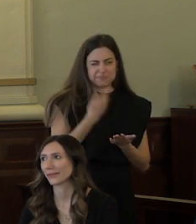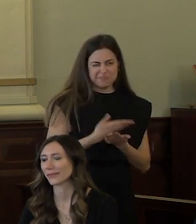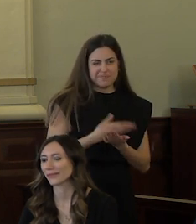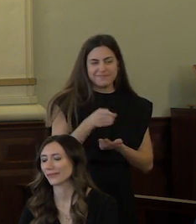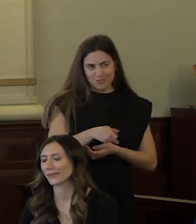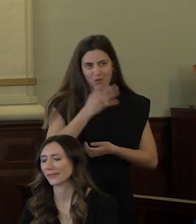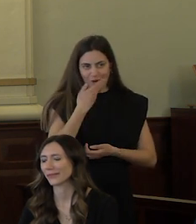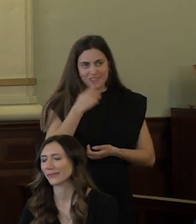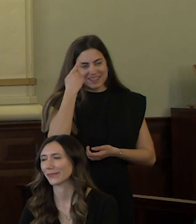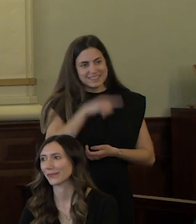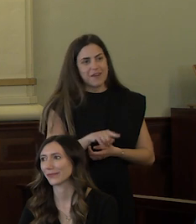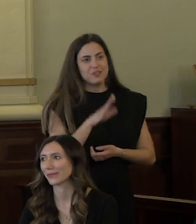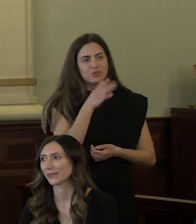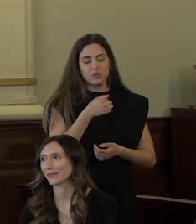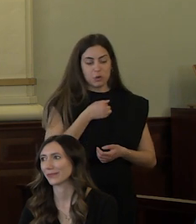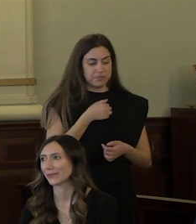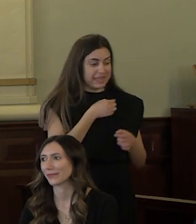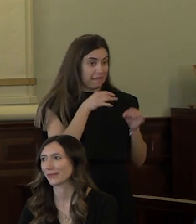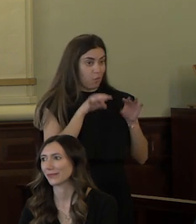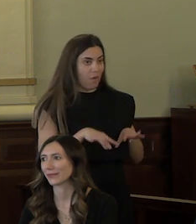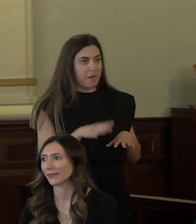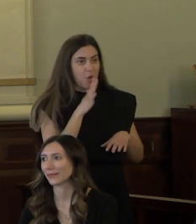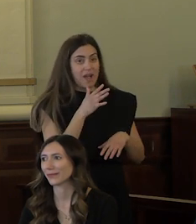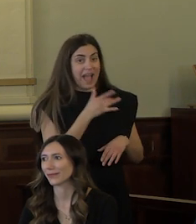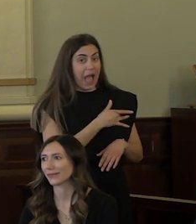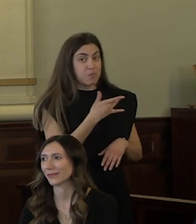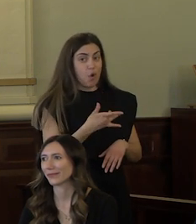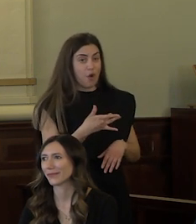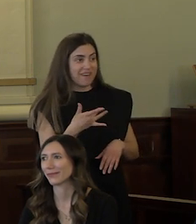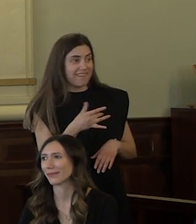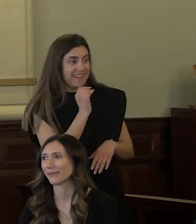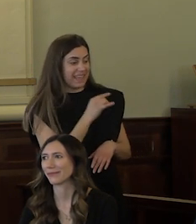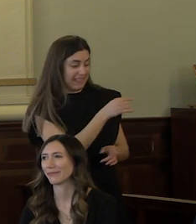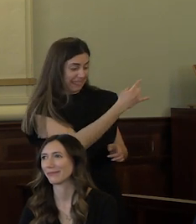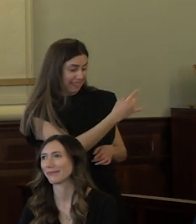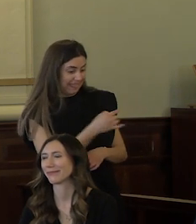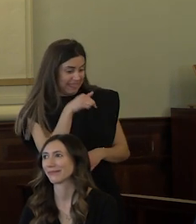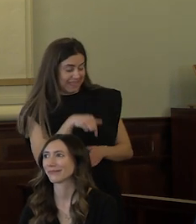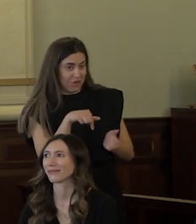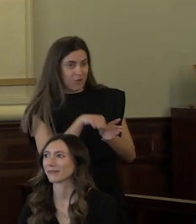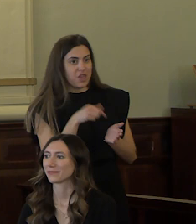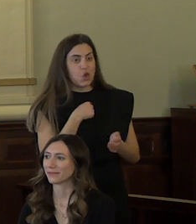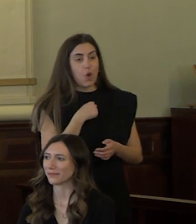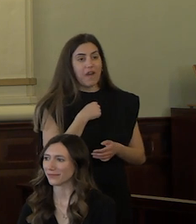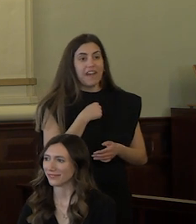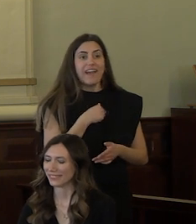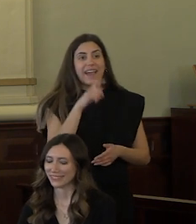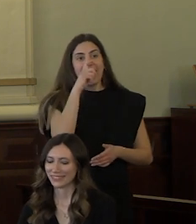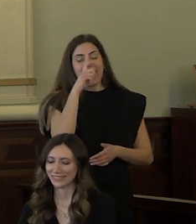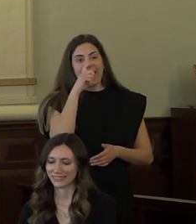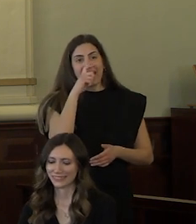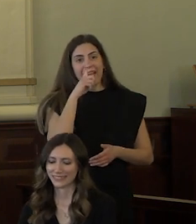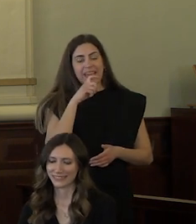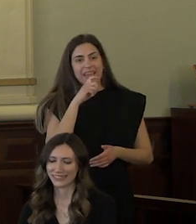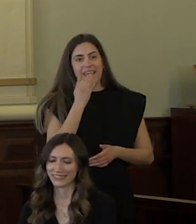conoce, porque al igual que a mí, el amor fue lo que nos trajo a esta ciudad. Yo con 16 años me eché una novia de